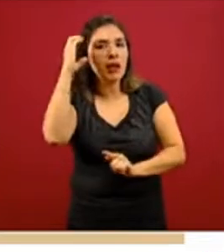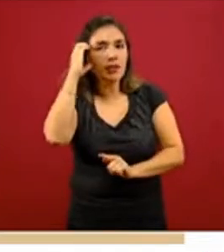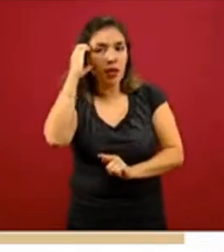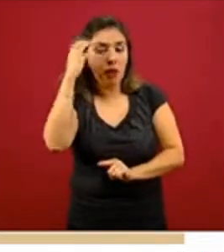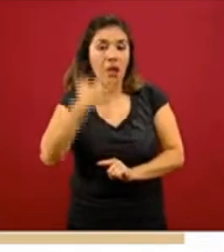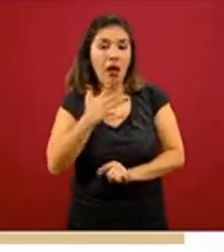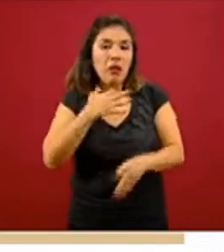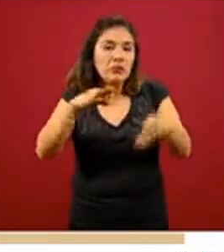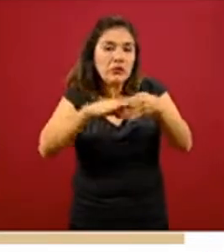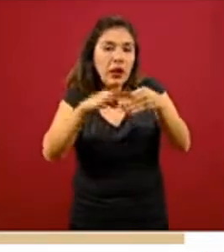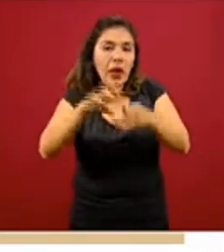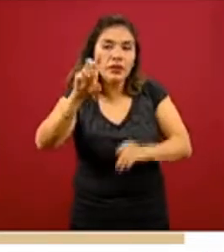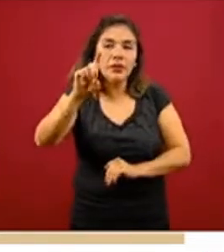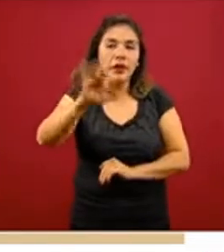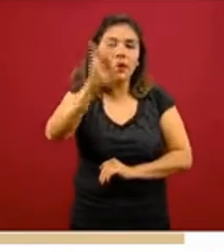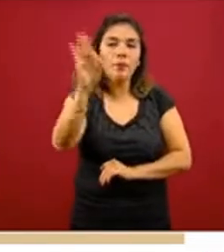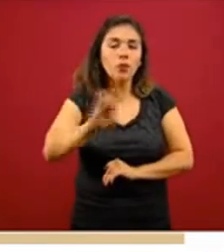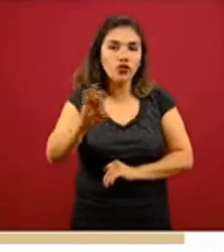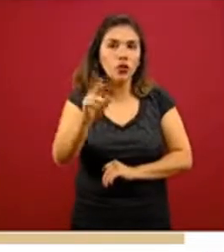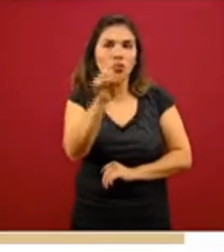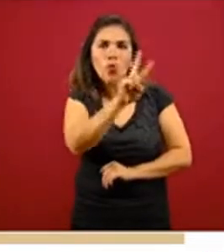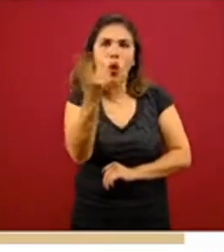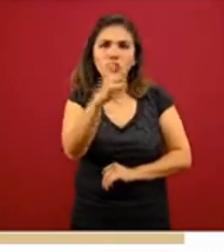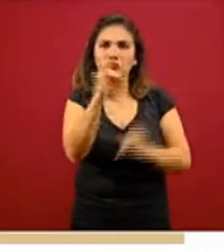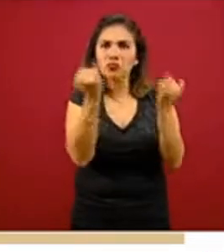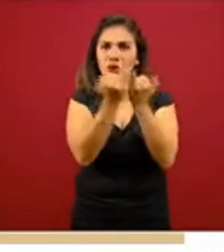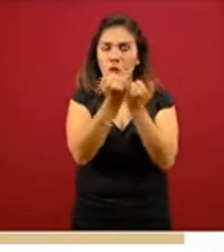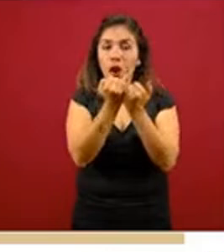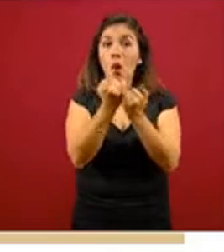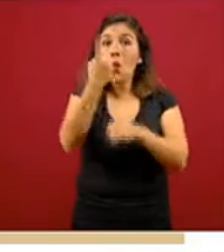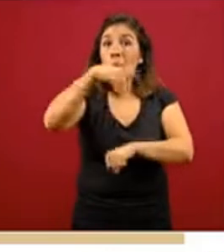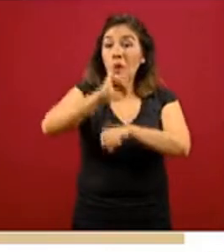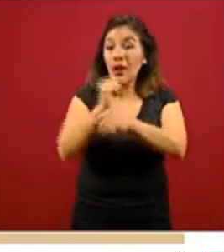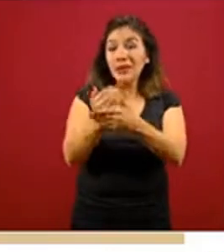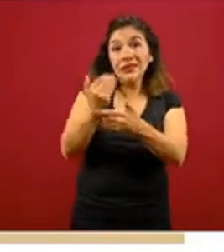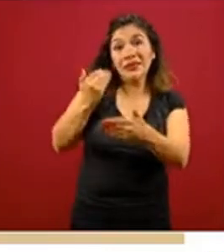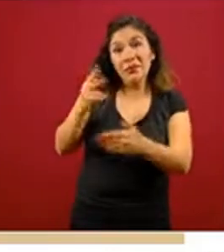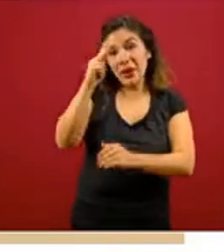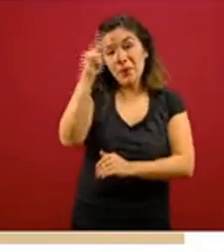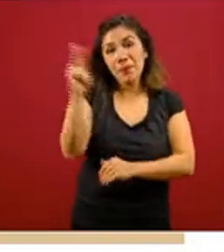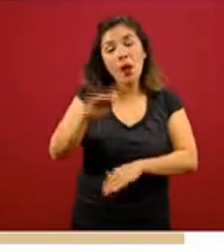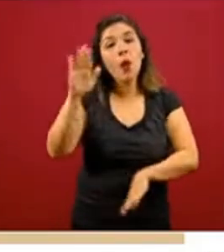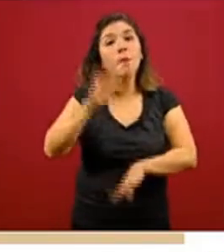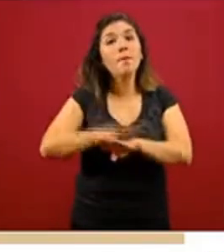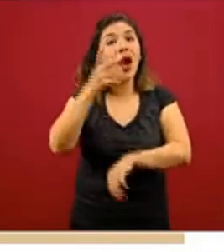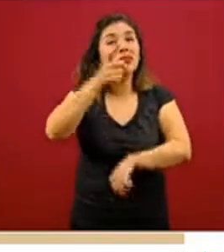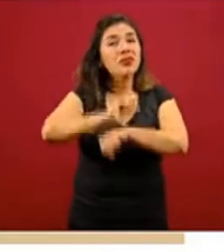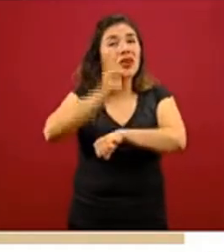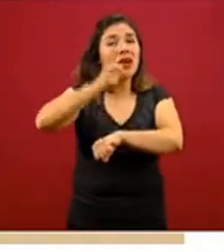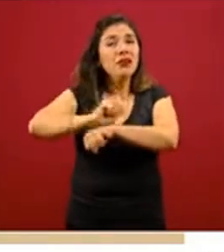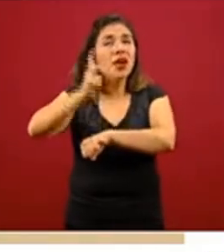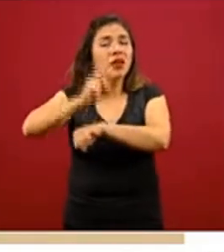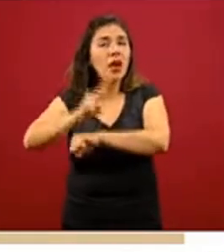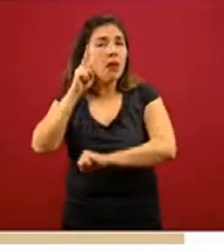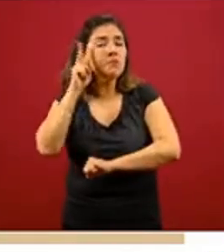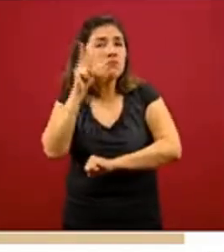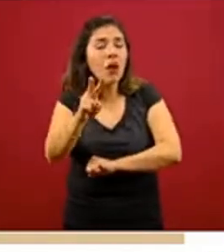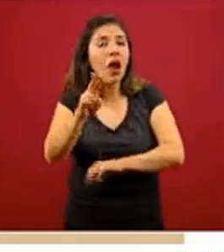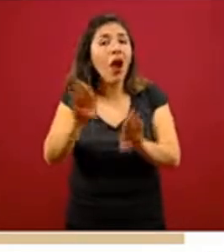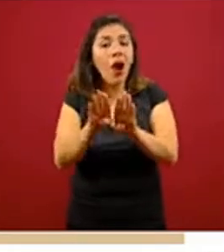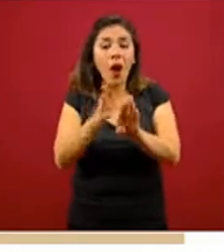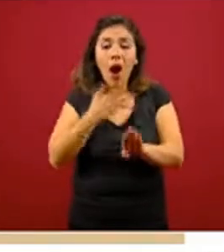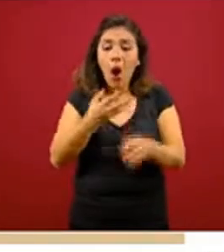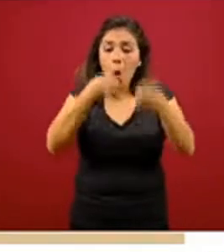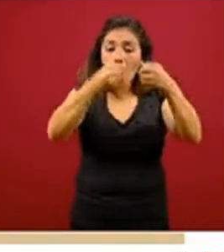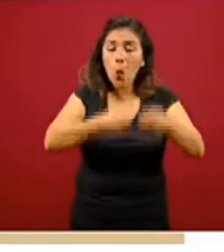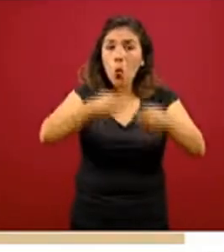está casi cerca del 30% en ambos casos, cuando la semana pasada, la mayor cantidad de días, esa